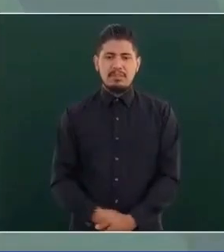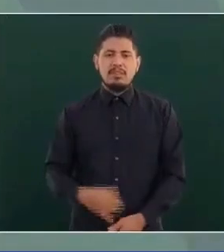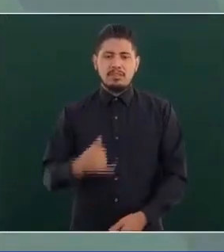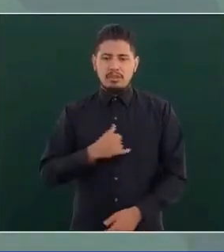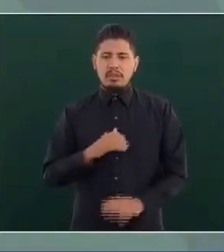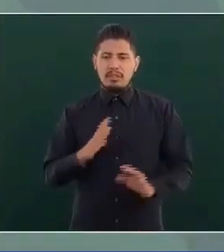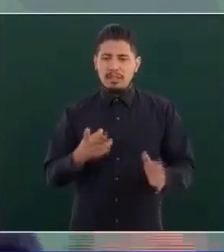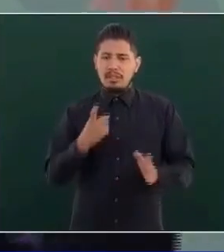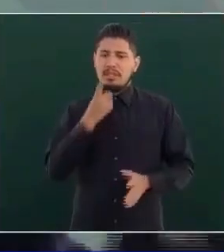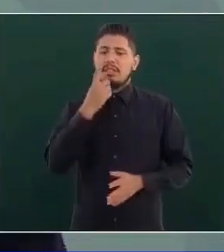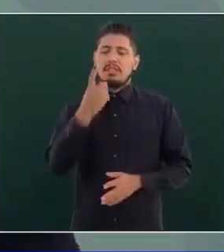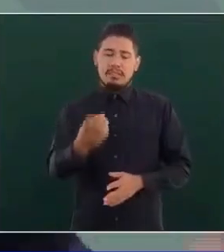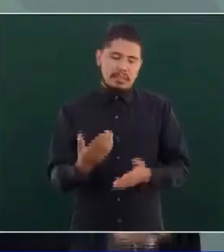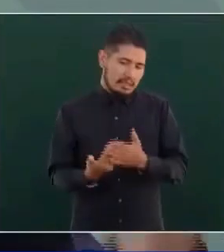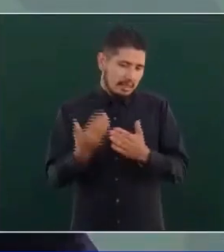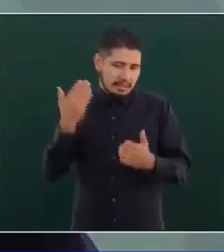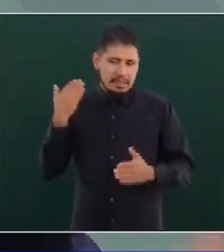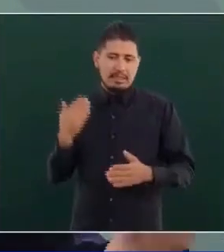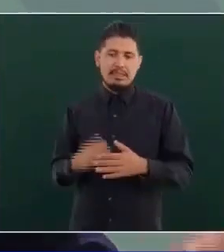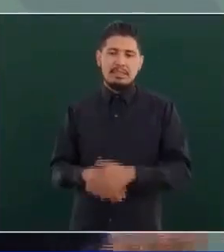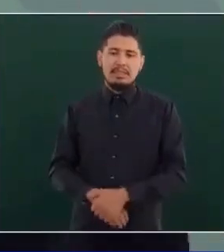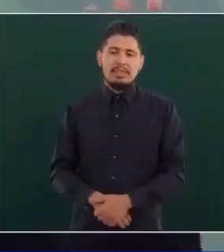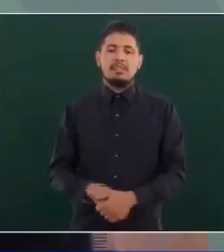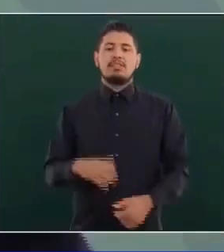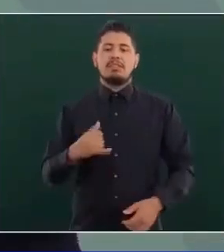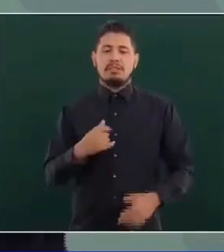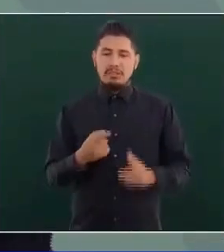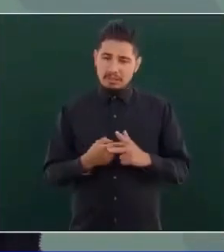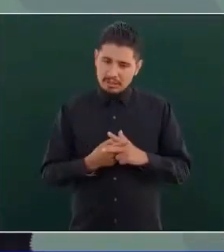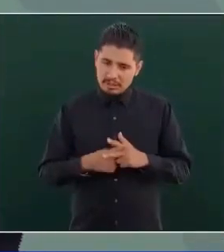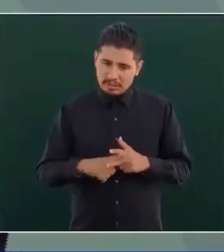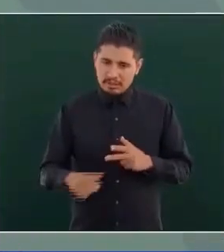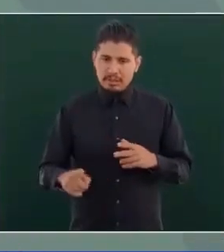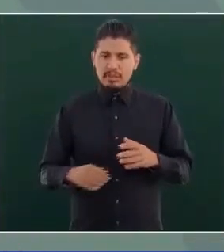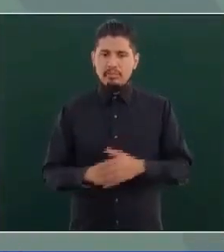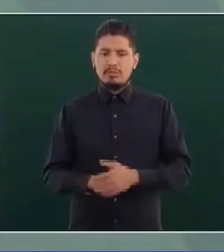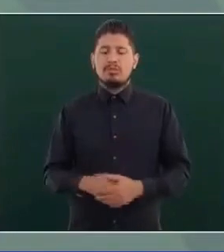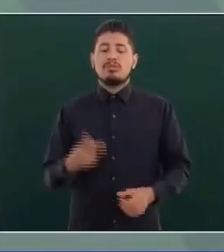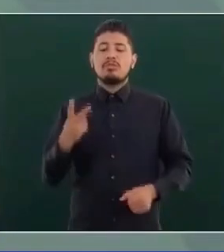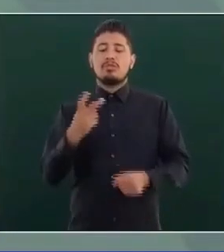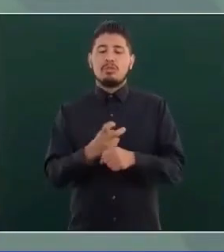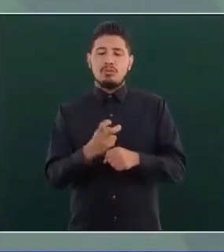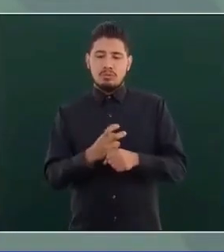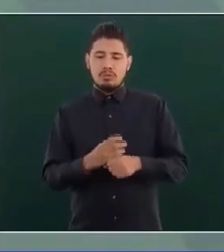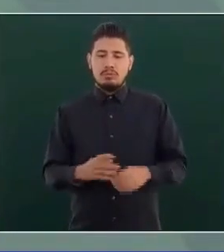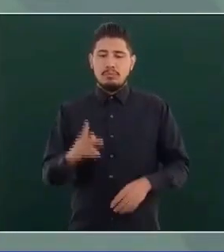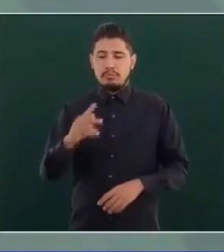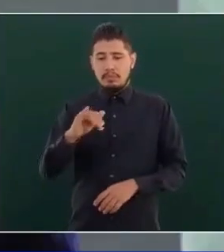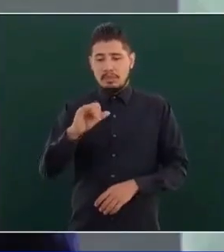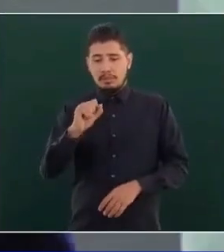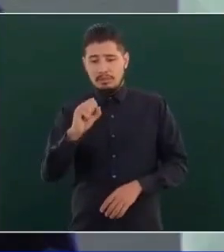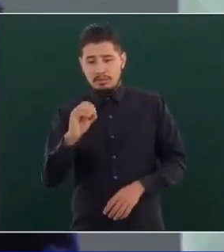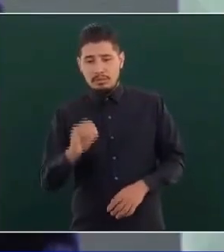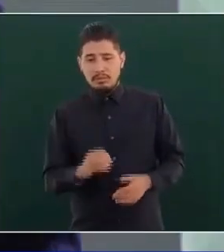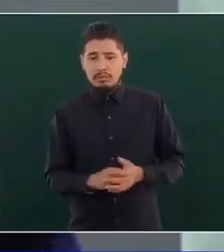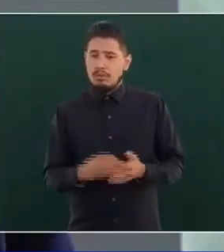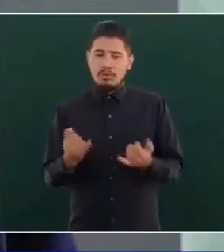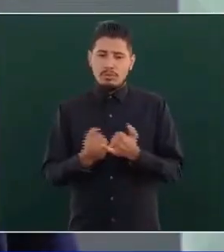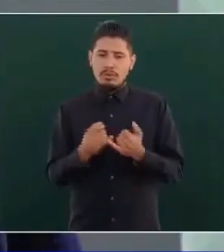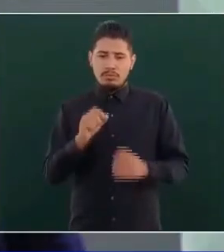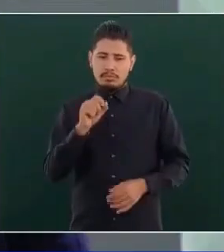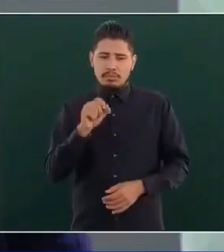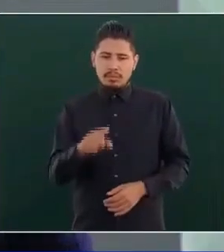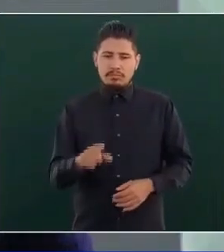Ya lo he dicho, cuando iniciamos la construcción de los segundos pisos, fue lo